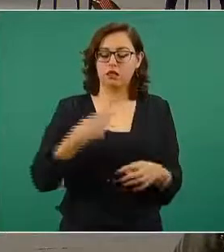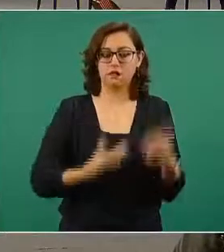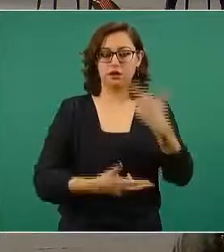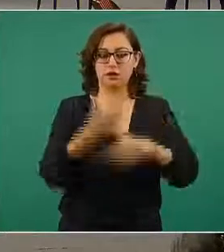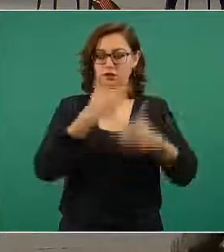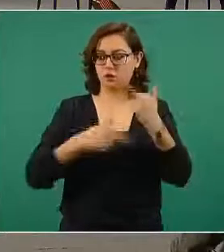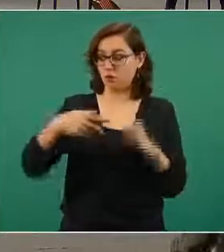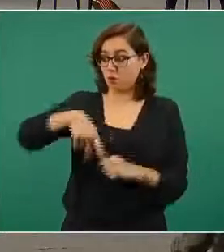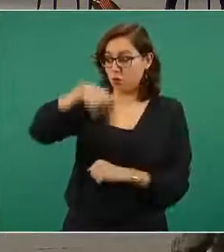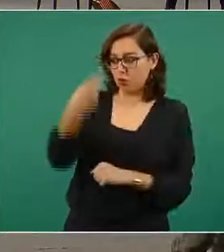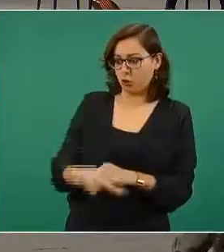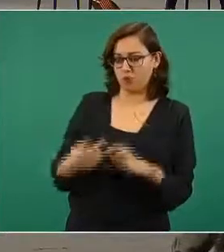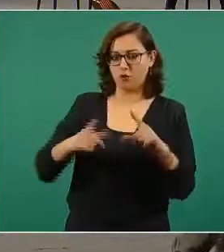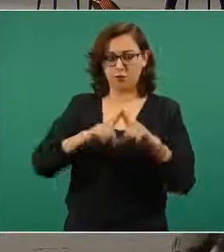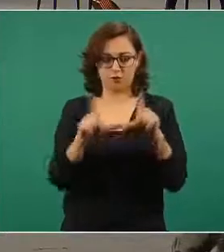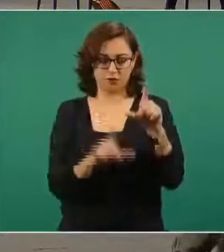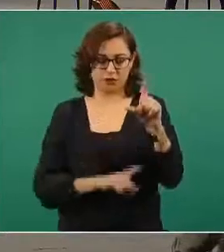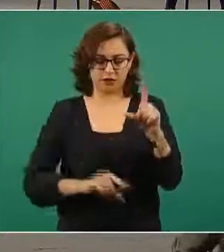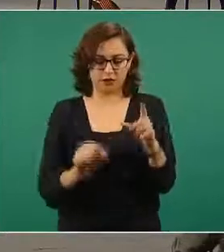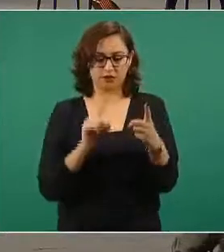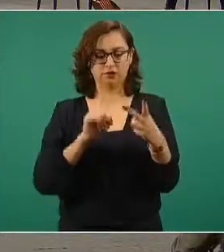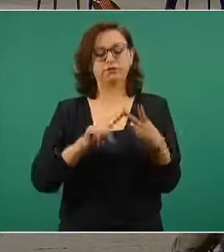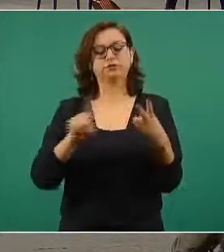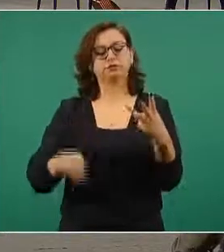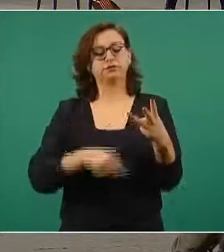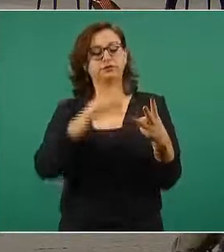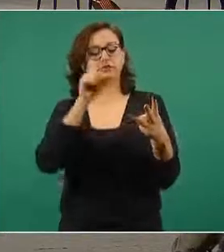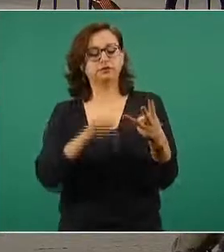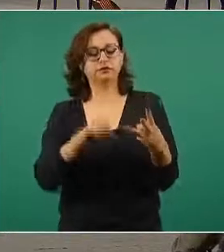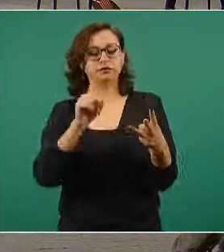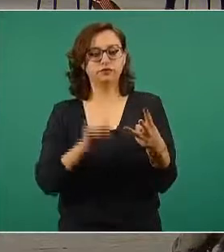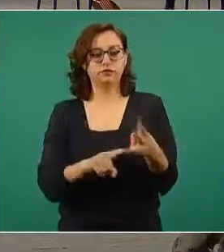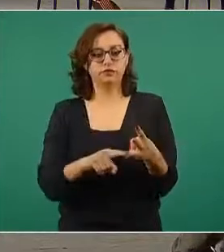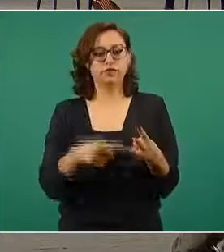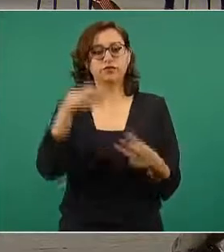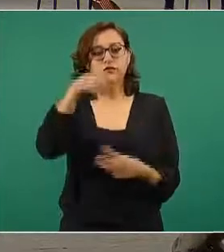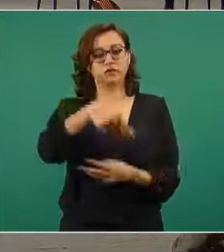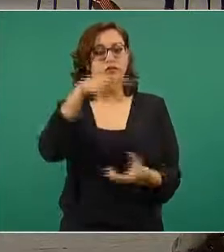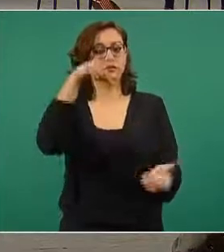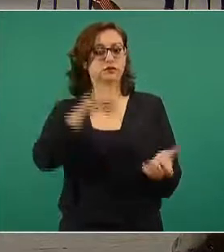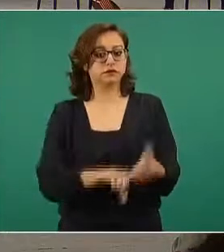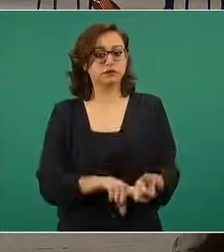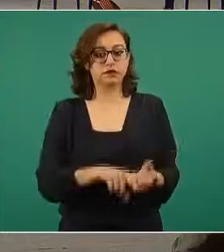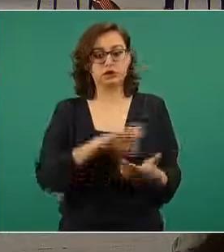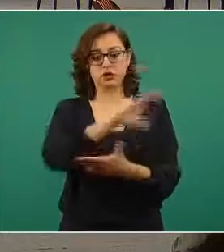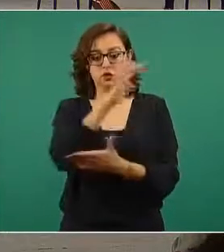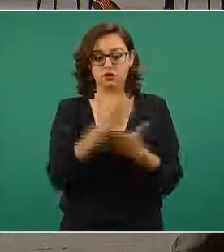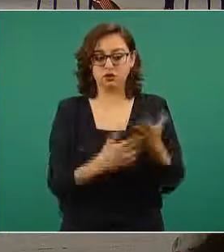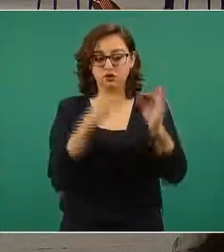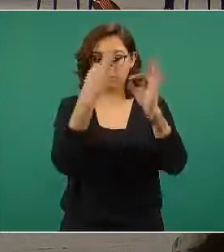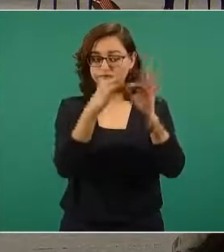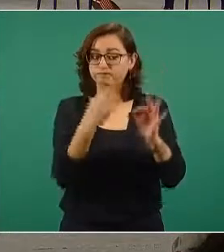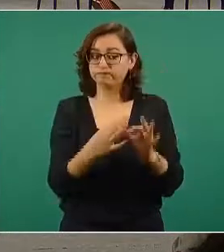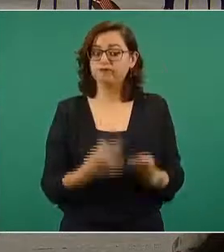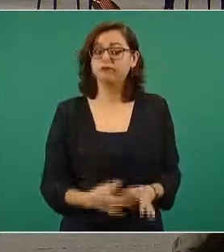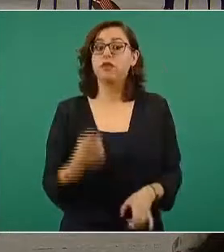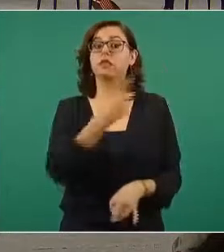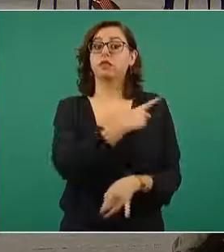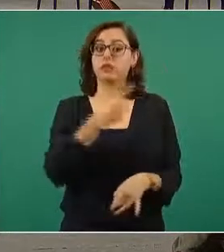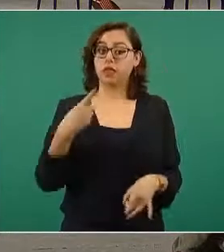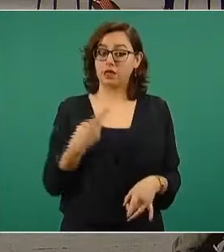se acordó hacer una revisión permanente de la calidad y el cumplimiento de las obligaciones del contrato,